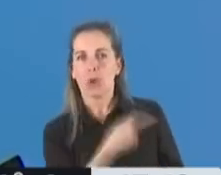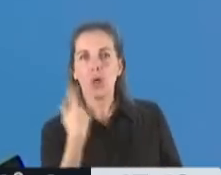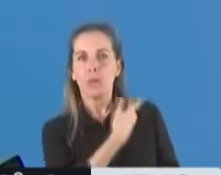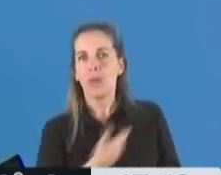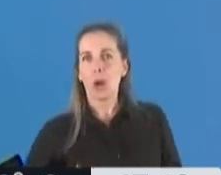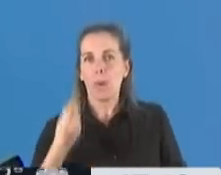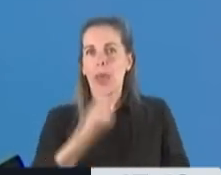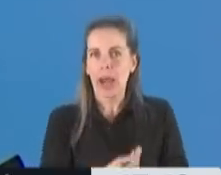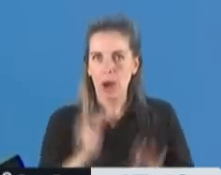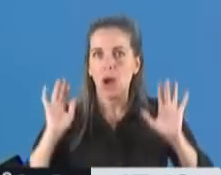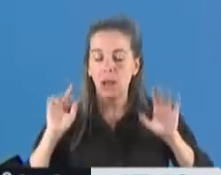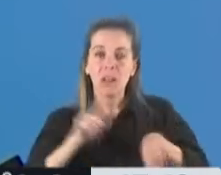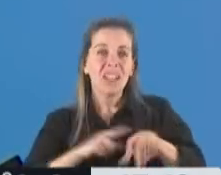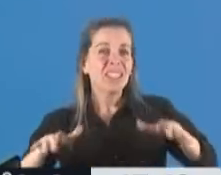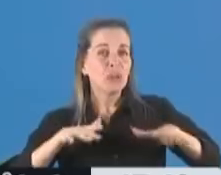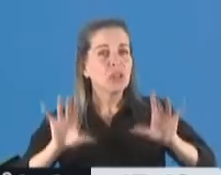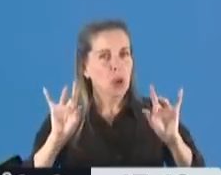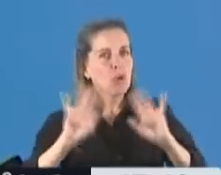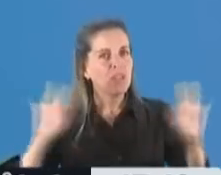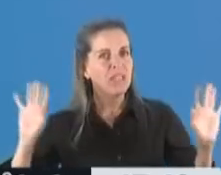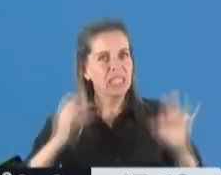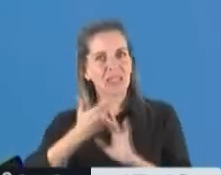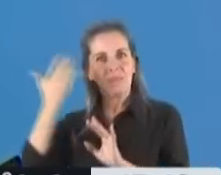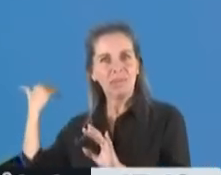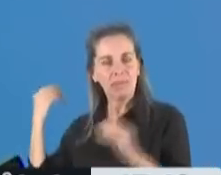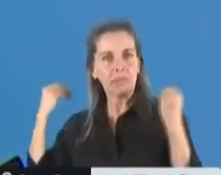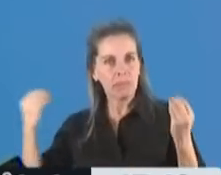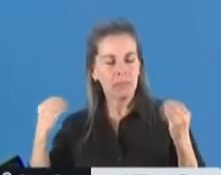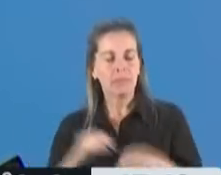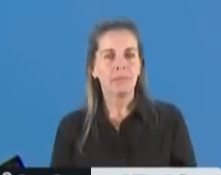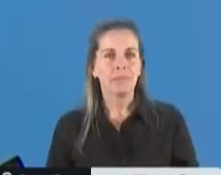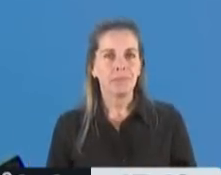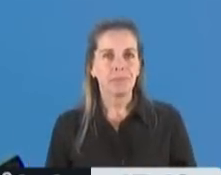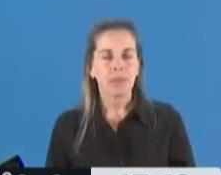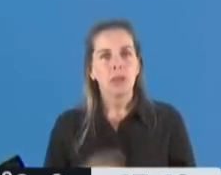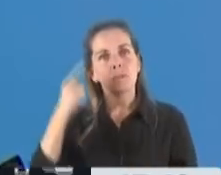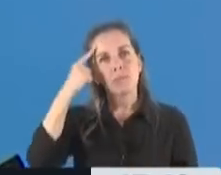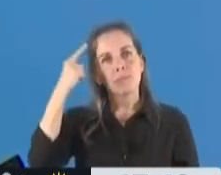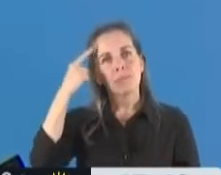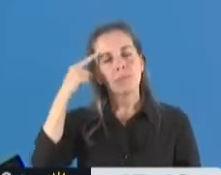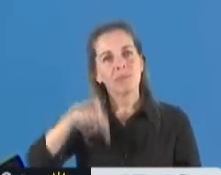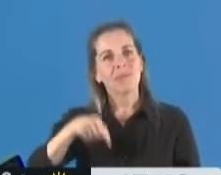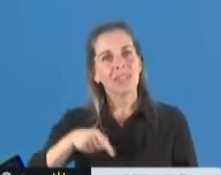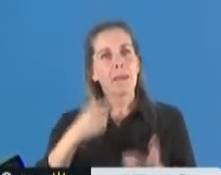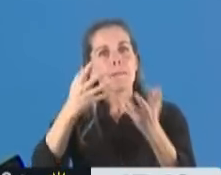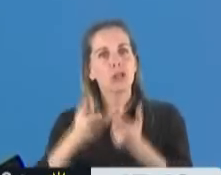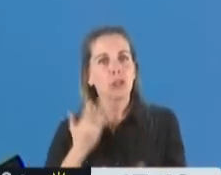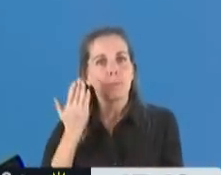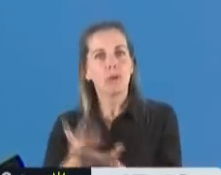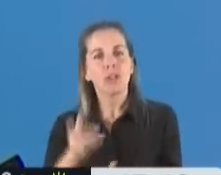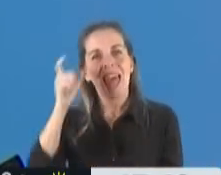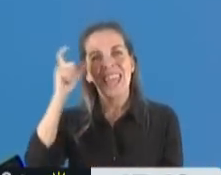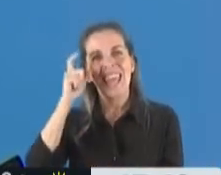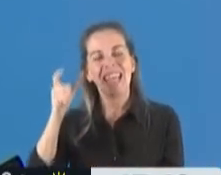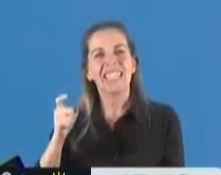eso vinimos, en un tiempo muy difícil. Yo veía que esto lo presentamos el 10 de enero del 2020 y me acuerdo